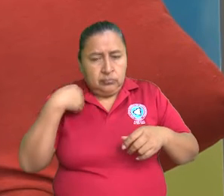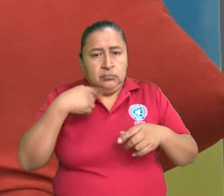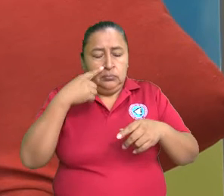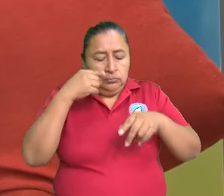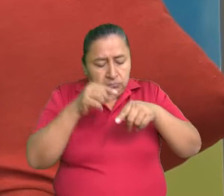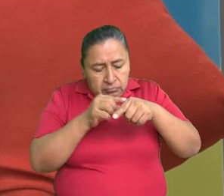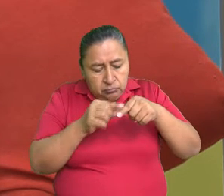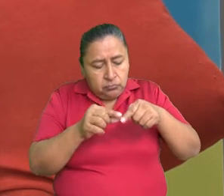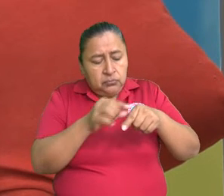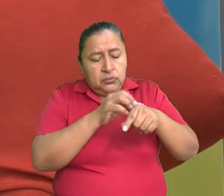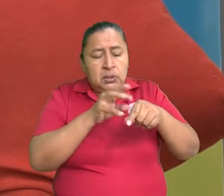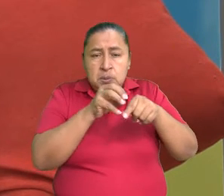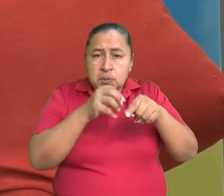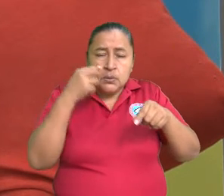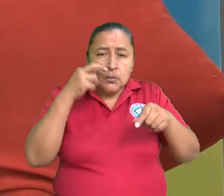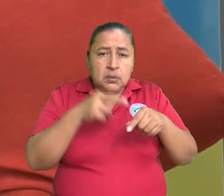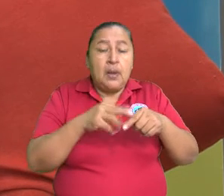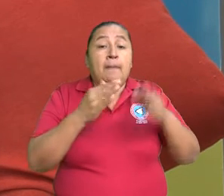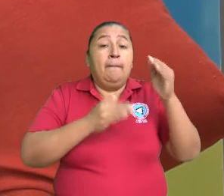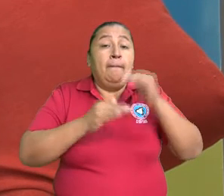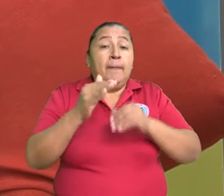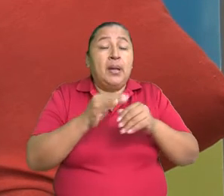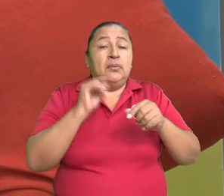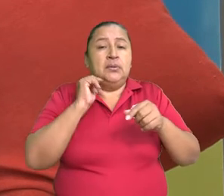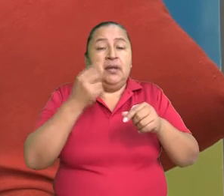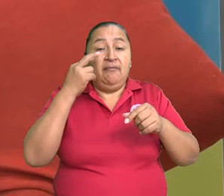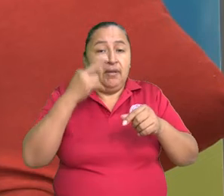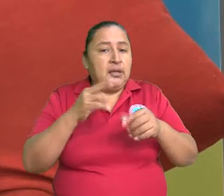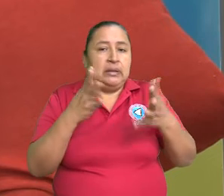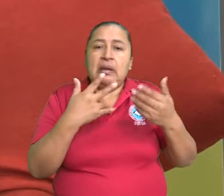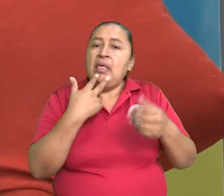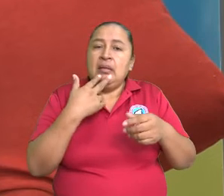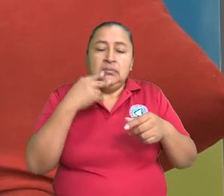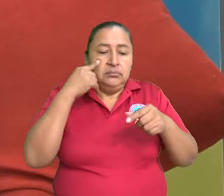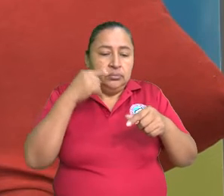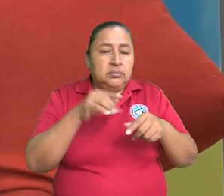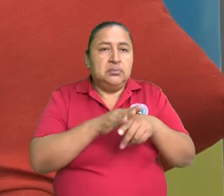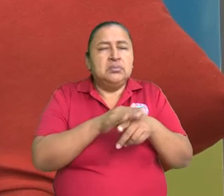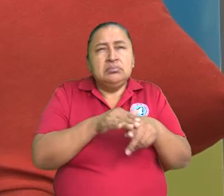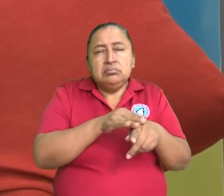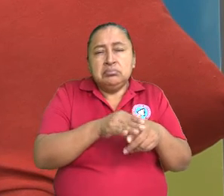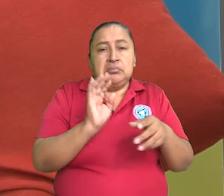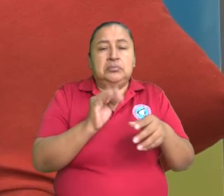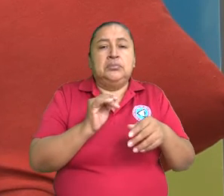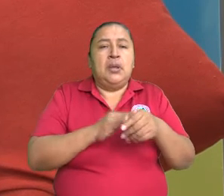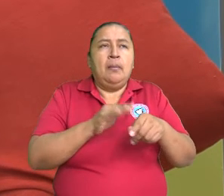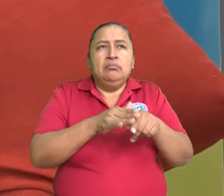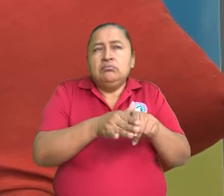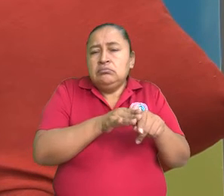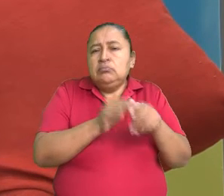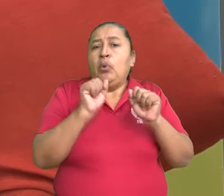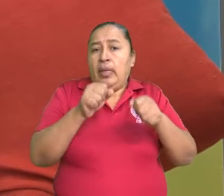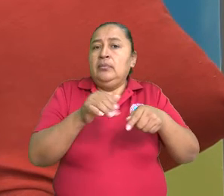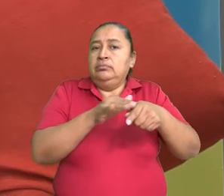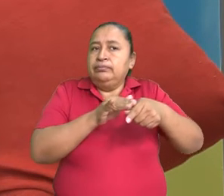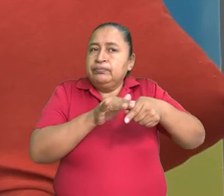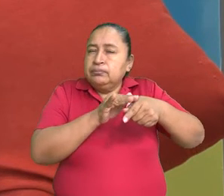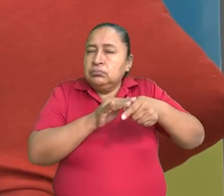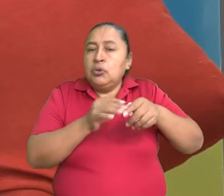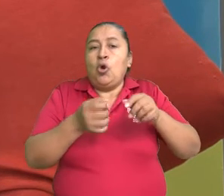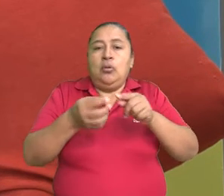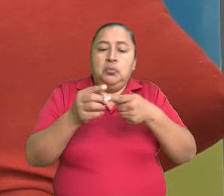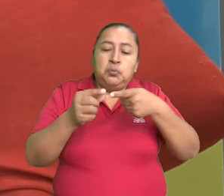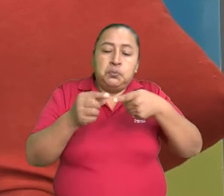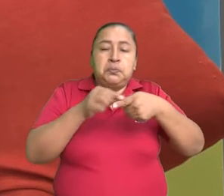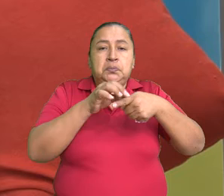área de la área genital y más las zonas que son más difíciles de revisar, inclusive palpar también. Siempre